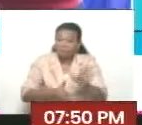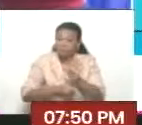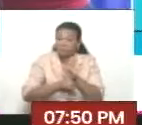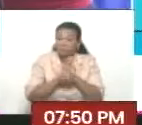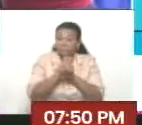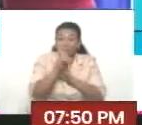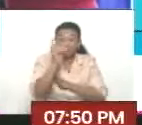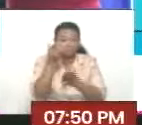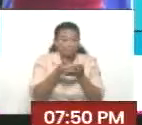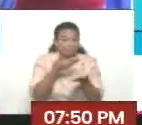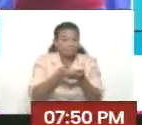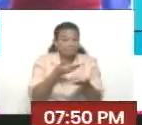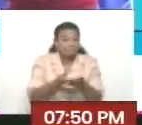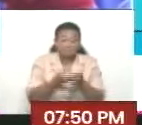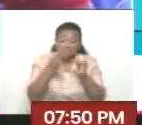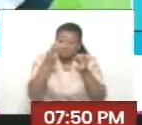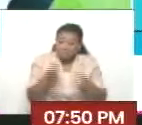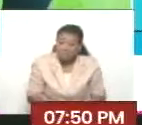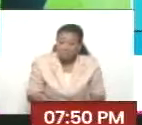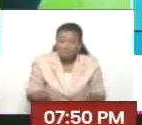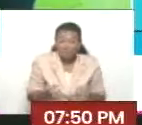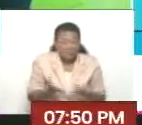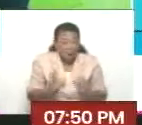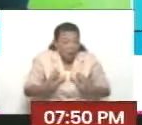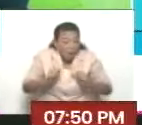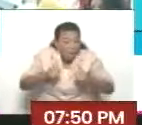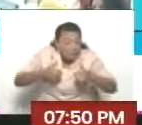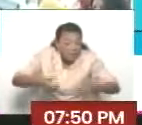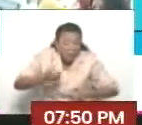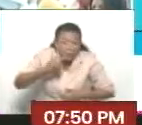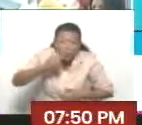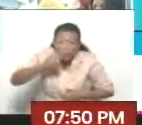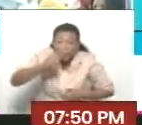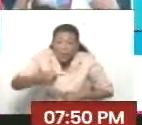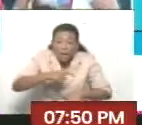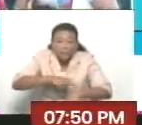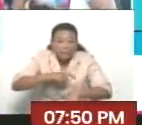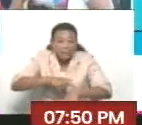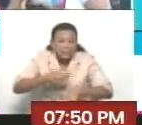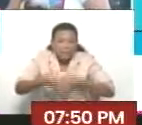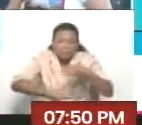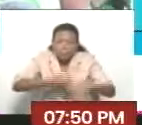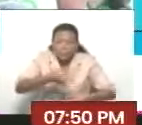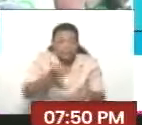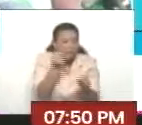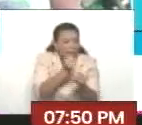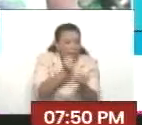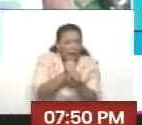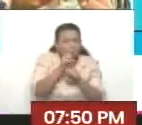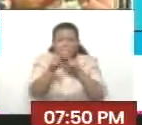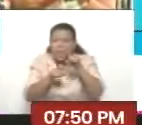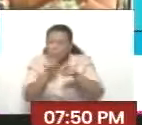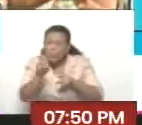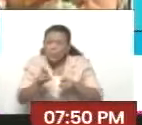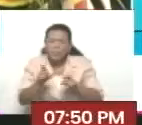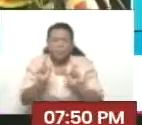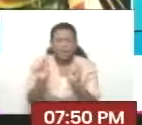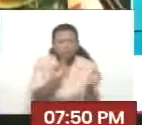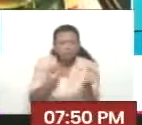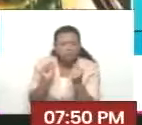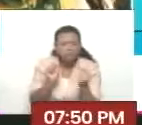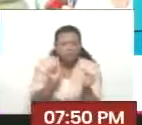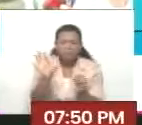desarrollo, en pleno despliegue, el trabajo de consulta, debate